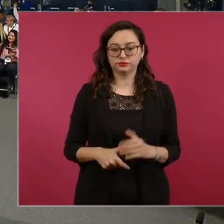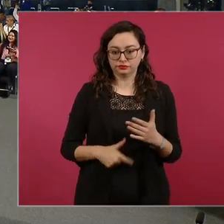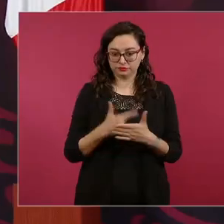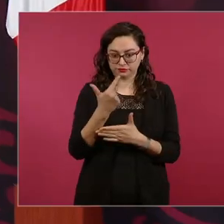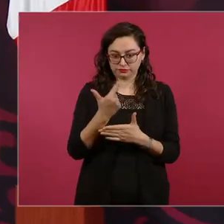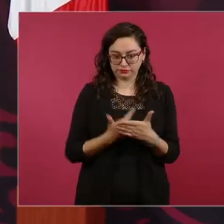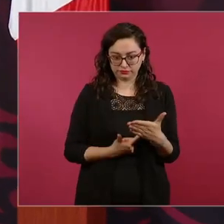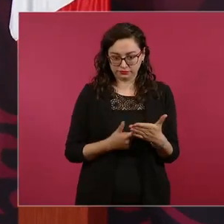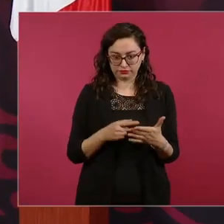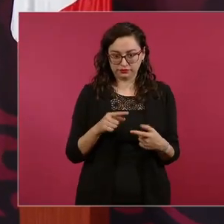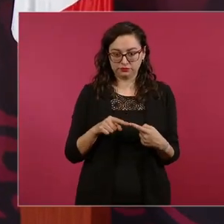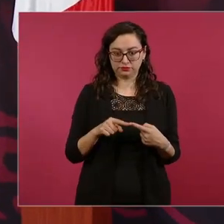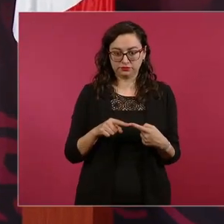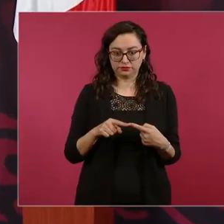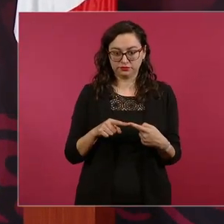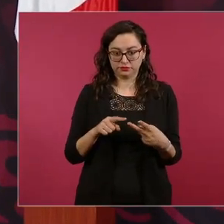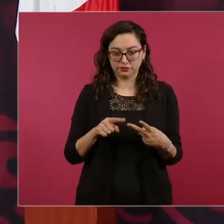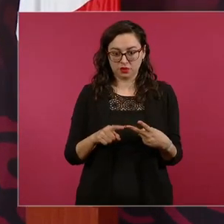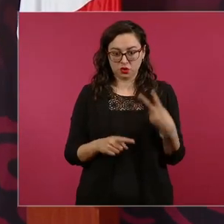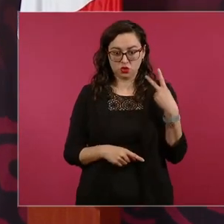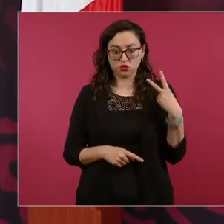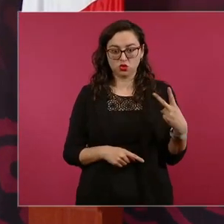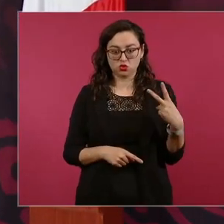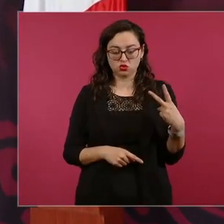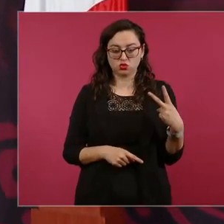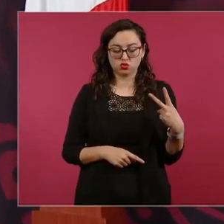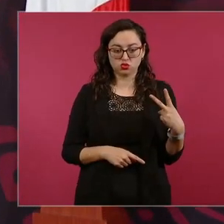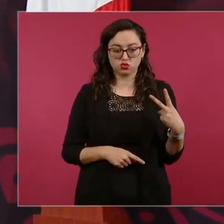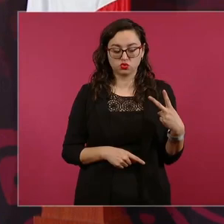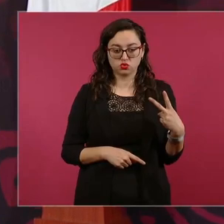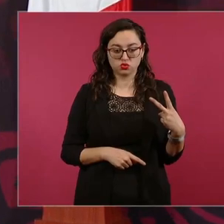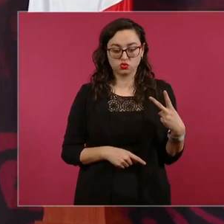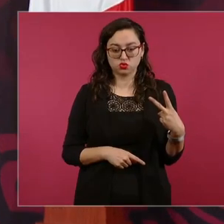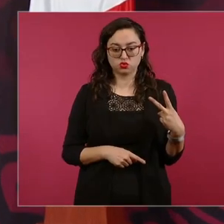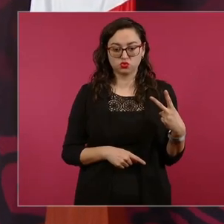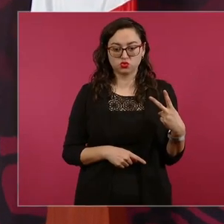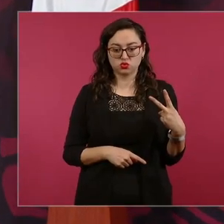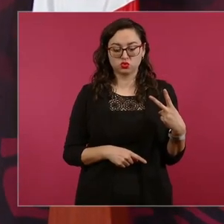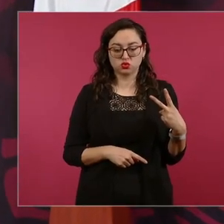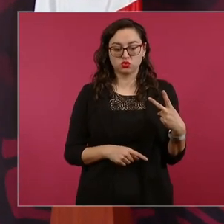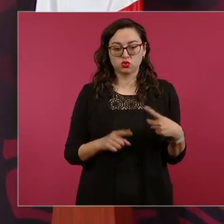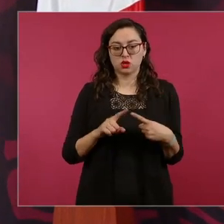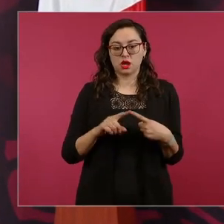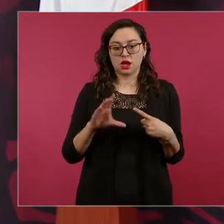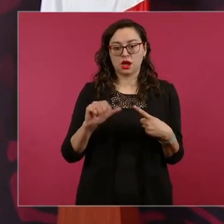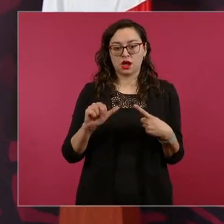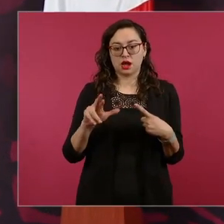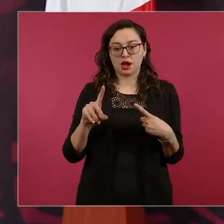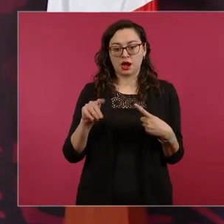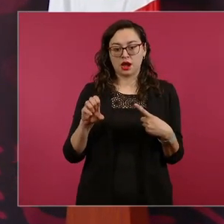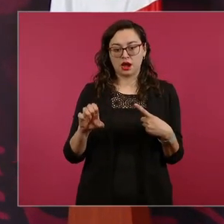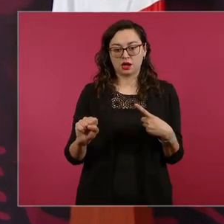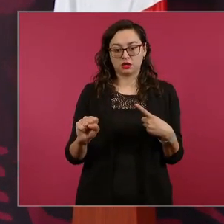dos compañeros, Carlos Guzmán